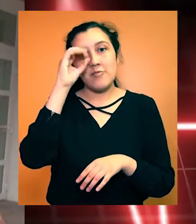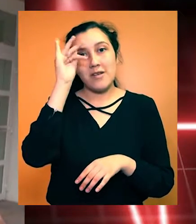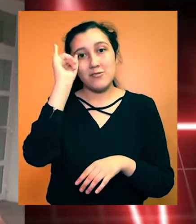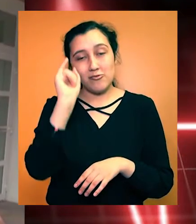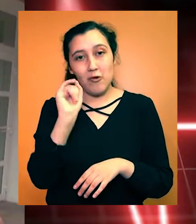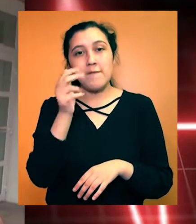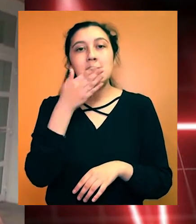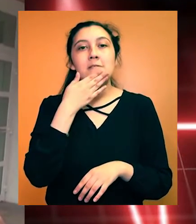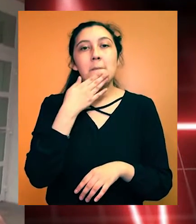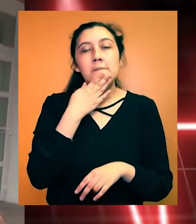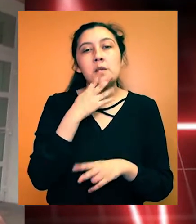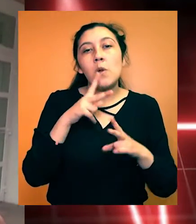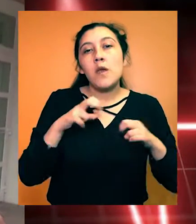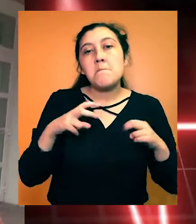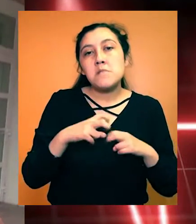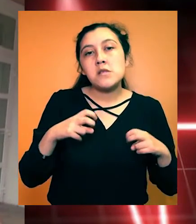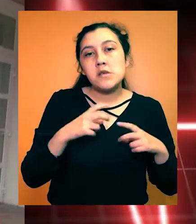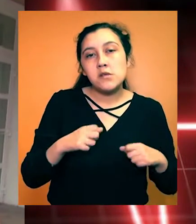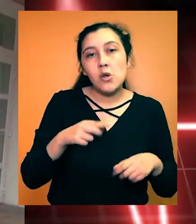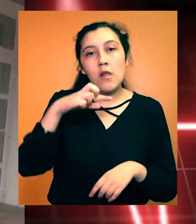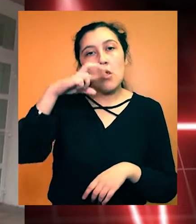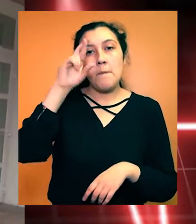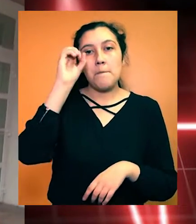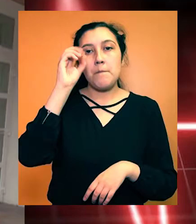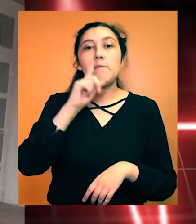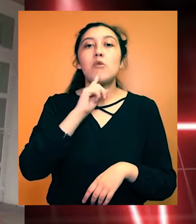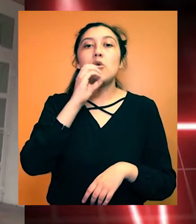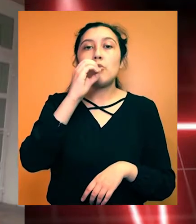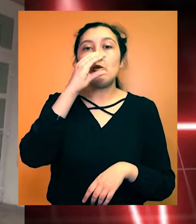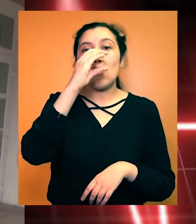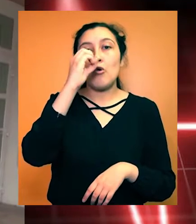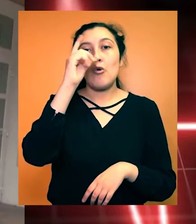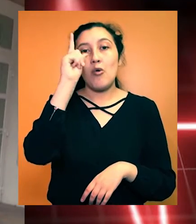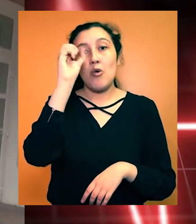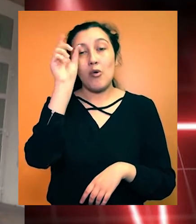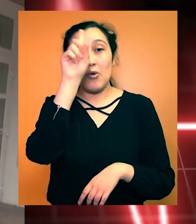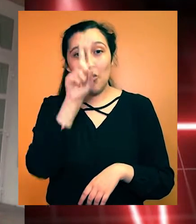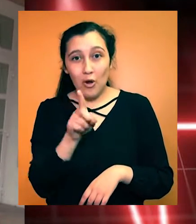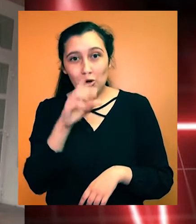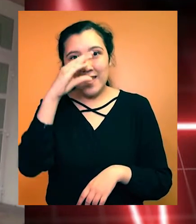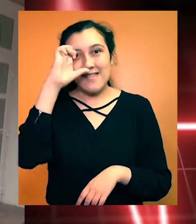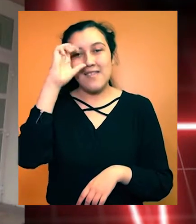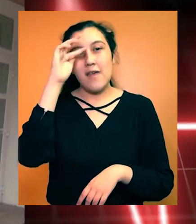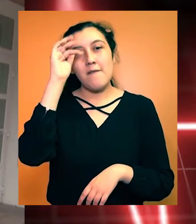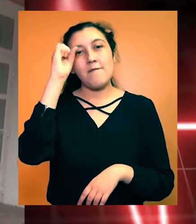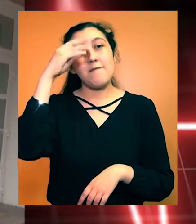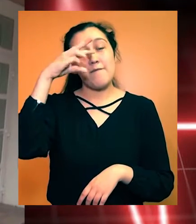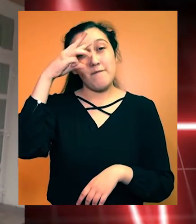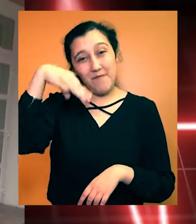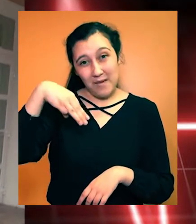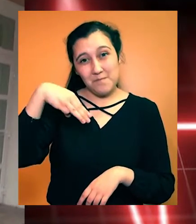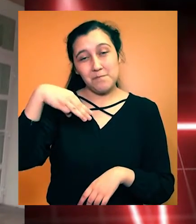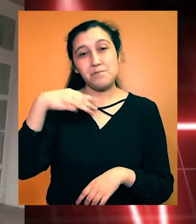Sofi, y por otra parte por la revisión de cada uno de los protocolos de actuación por parte del equipo médico del CESFAM, que le